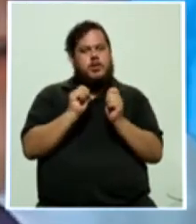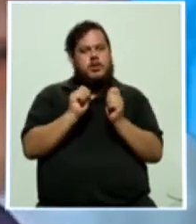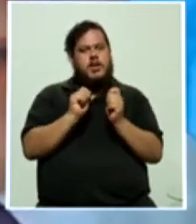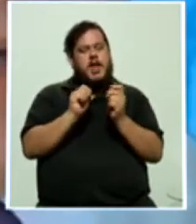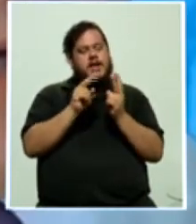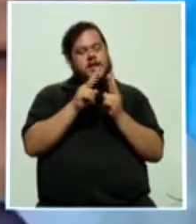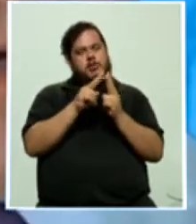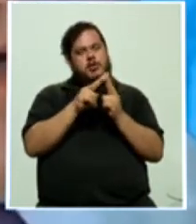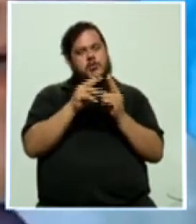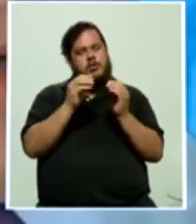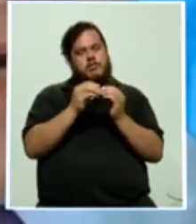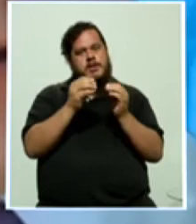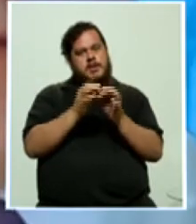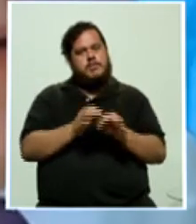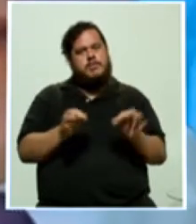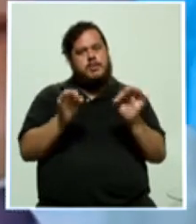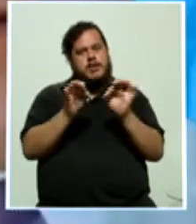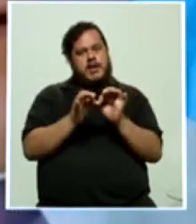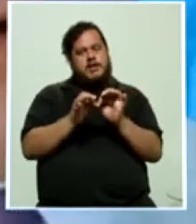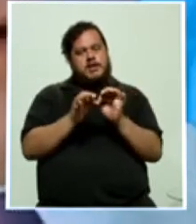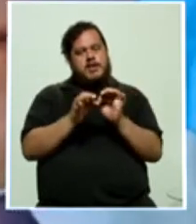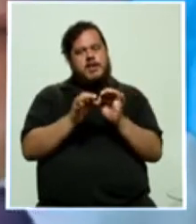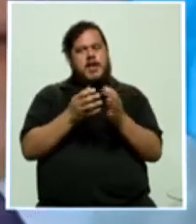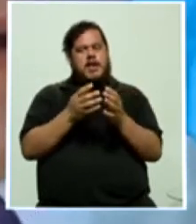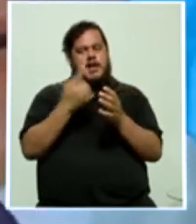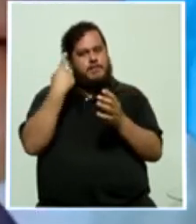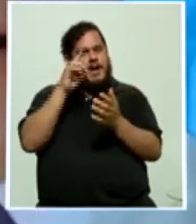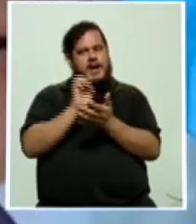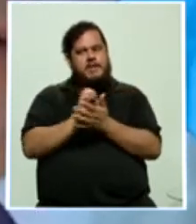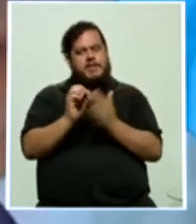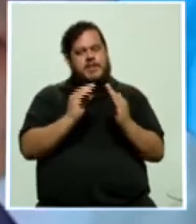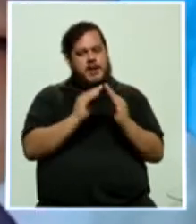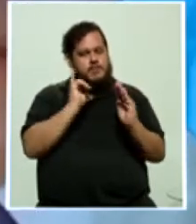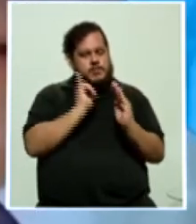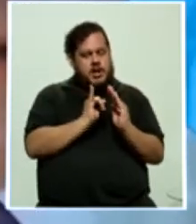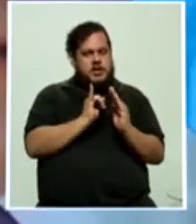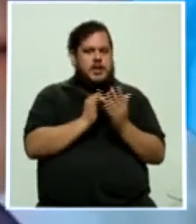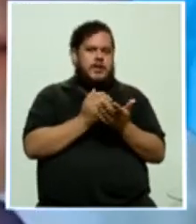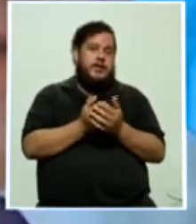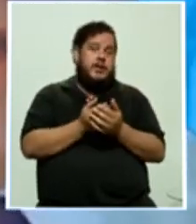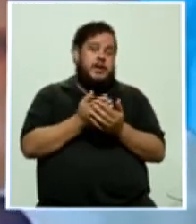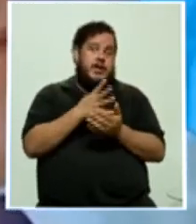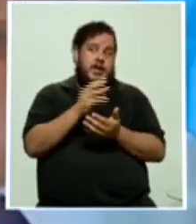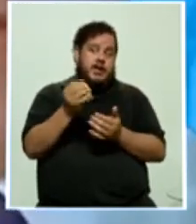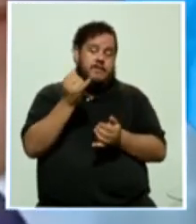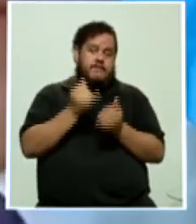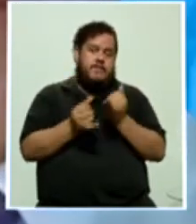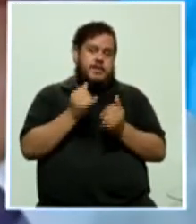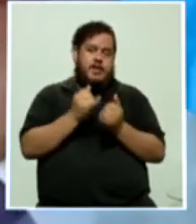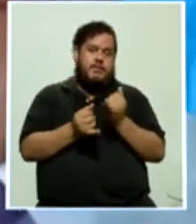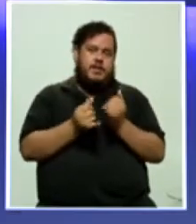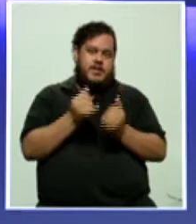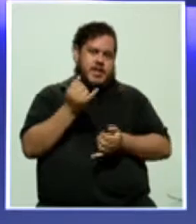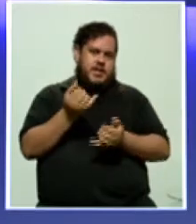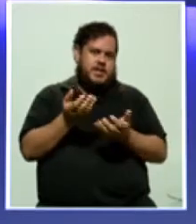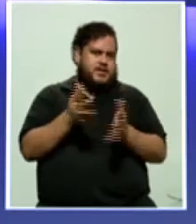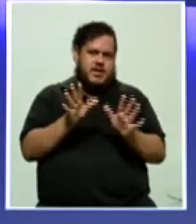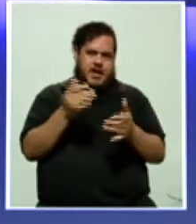parámetros que genera el confinamiento, que sea más leve, más grande o finalmente se termine.